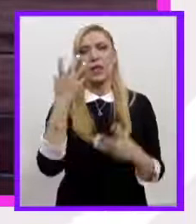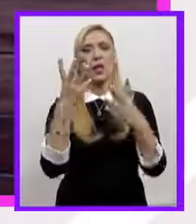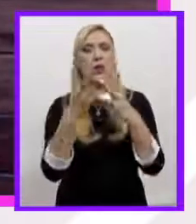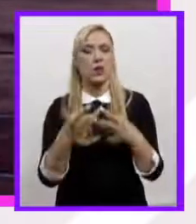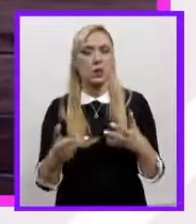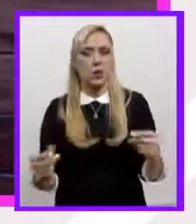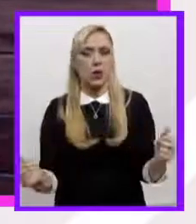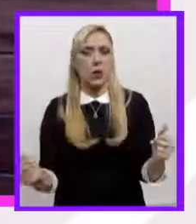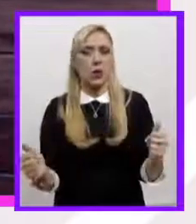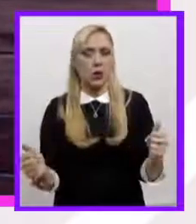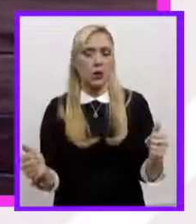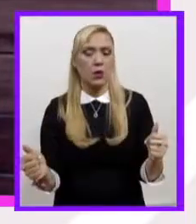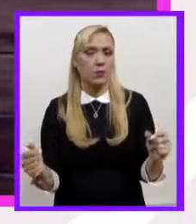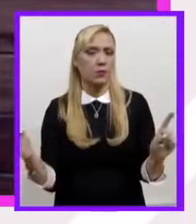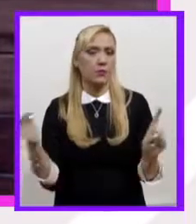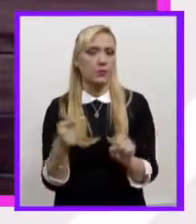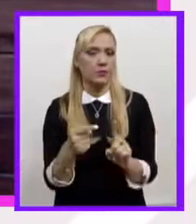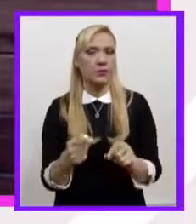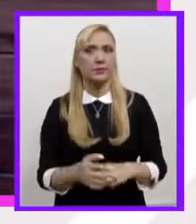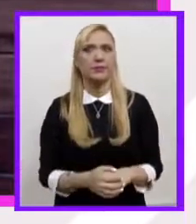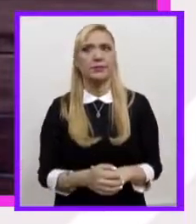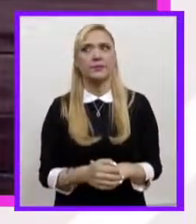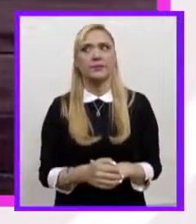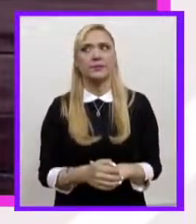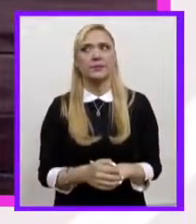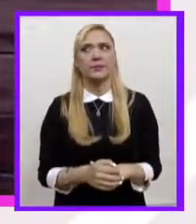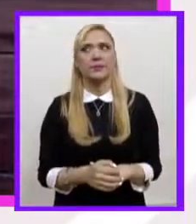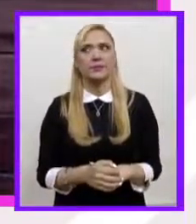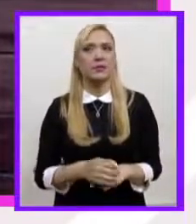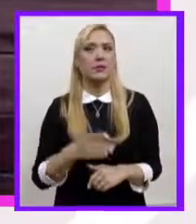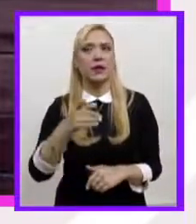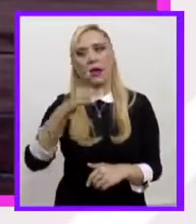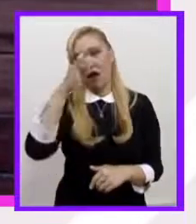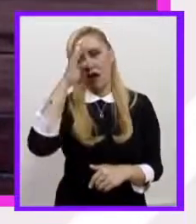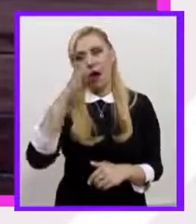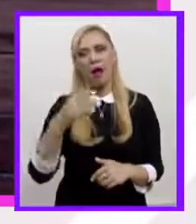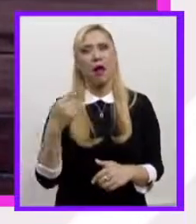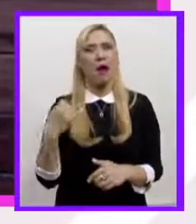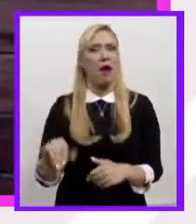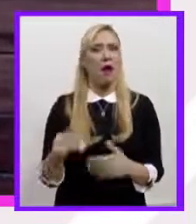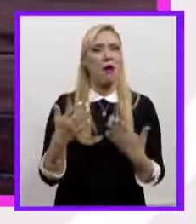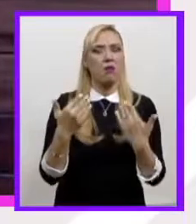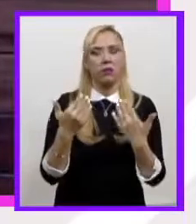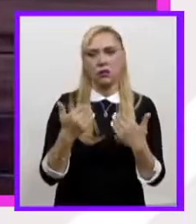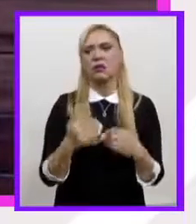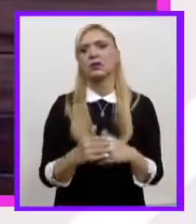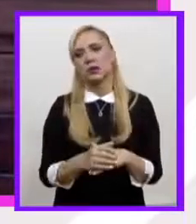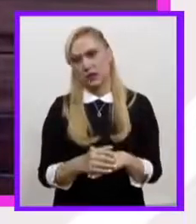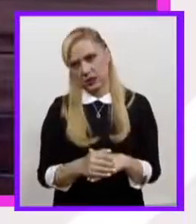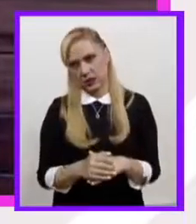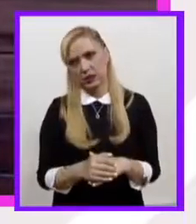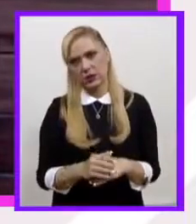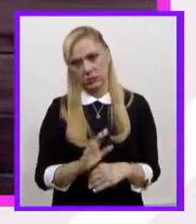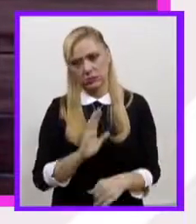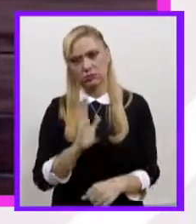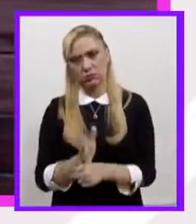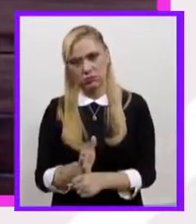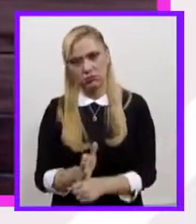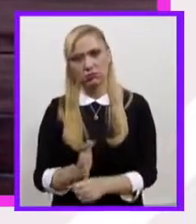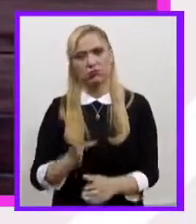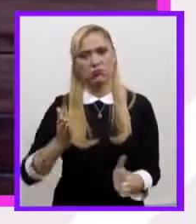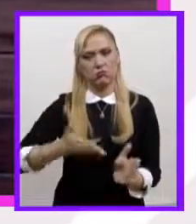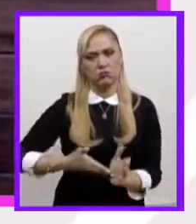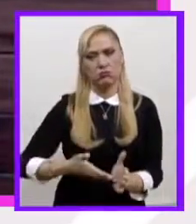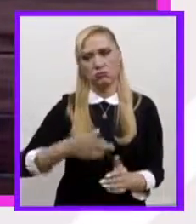la privilegiada y la principal, ¿no? Entonces, no quiere decir que no existan actividades, no personas punitivas, sino personas